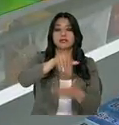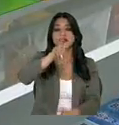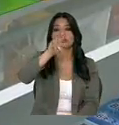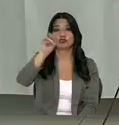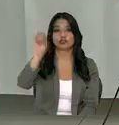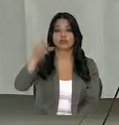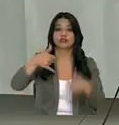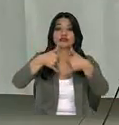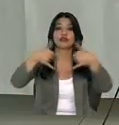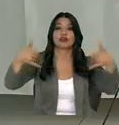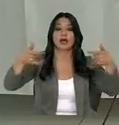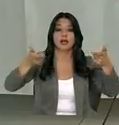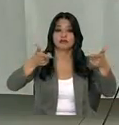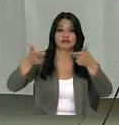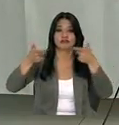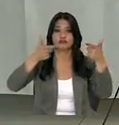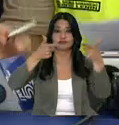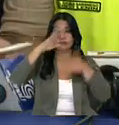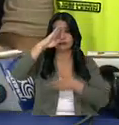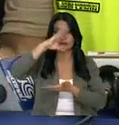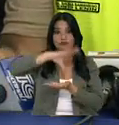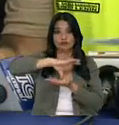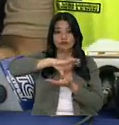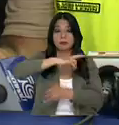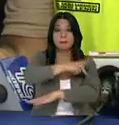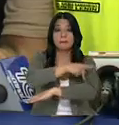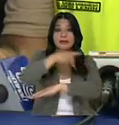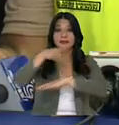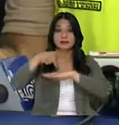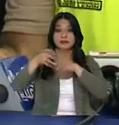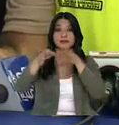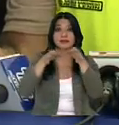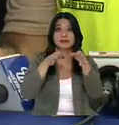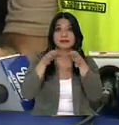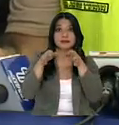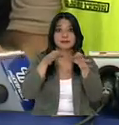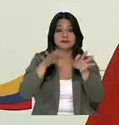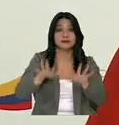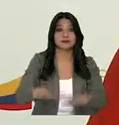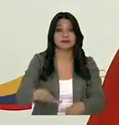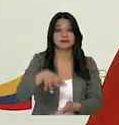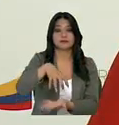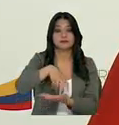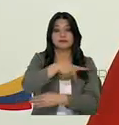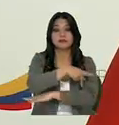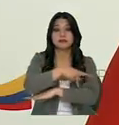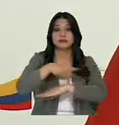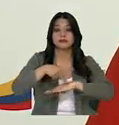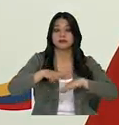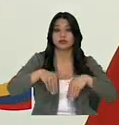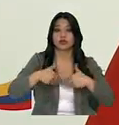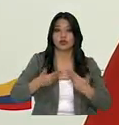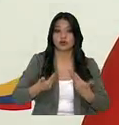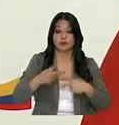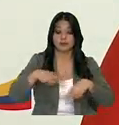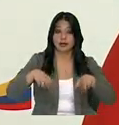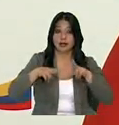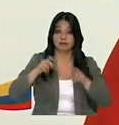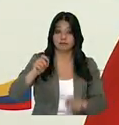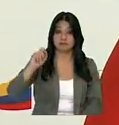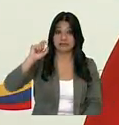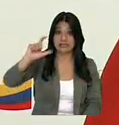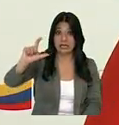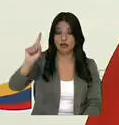establecimientos. La Intendencia de Pichincha detalló la situación en dicha provincia. Hasta el momento los precios no están elevados, lo que existe